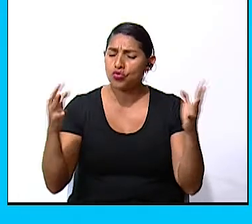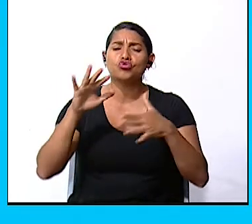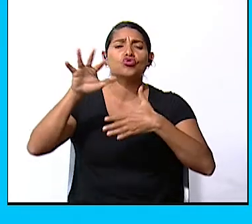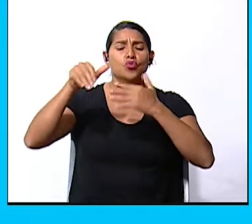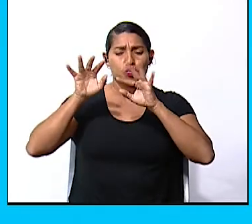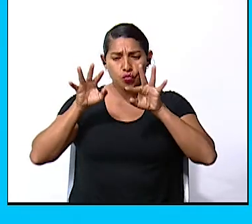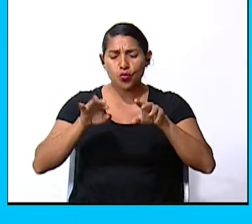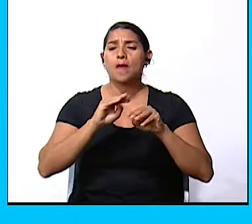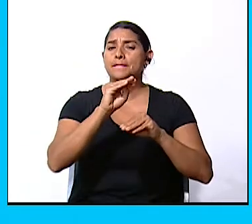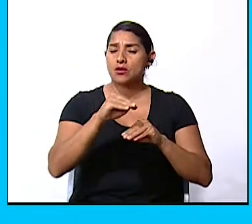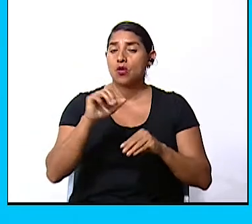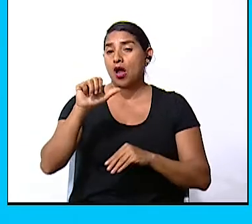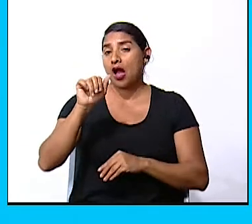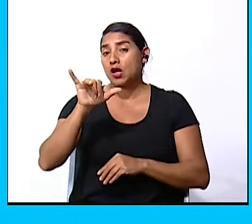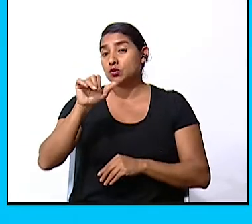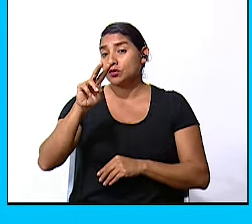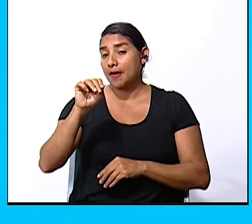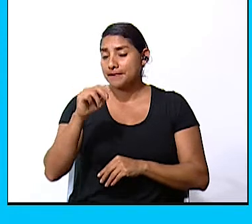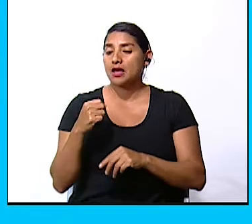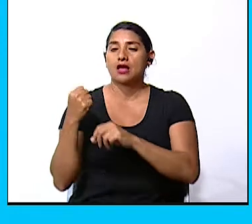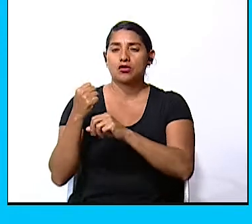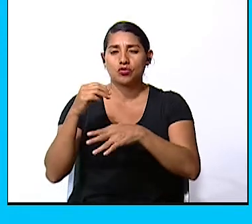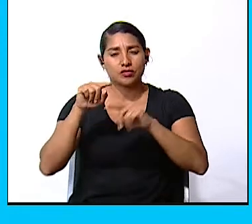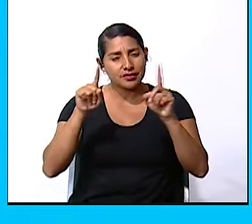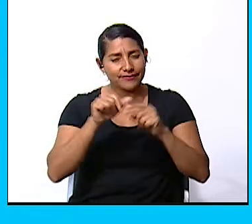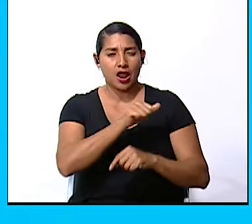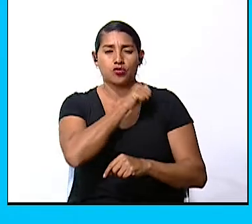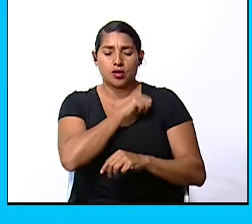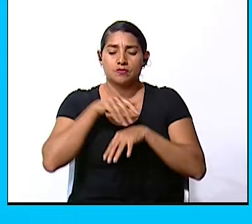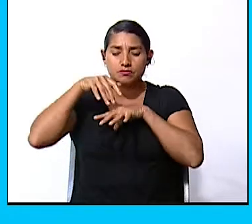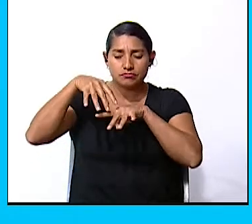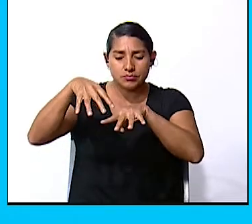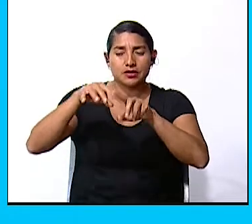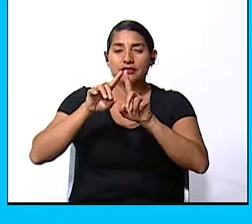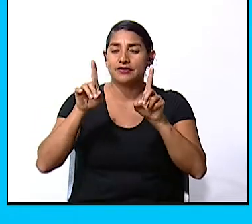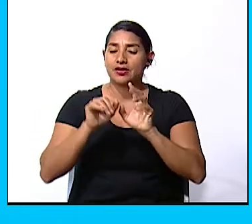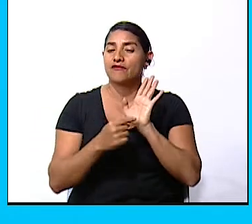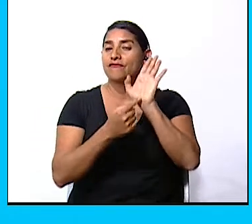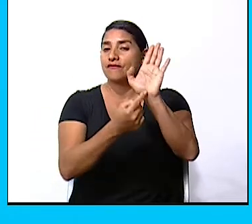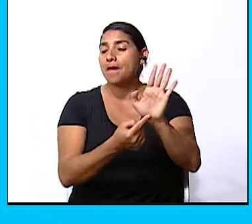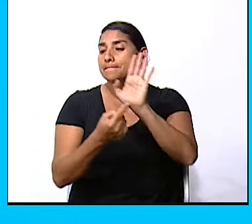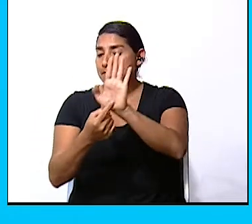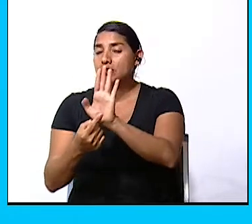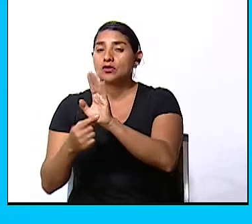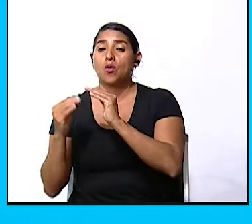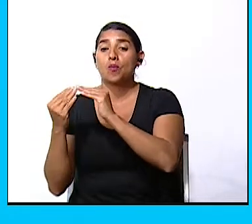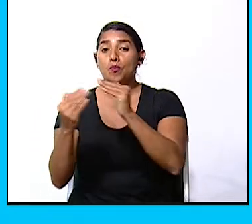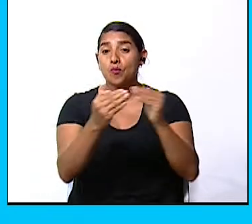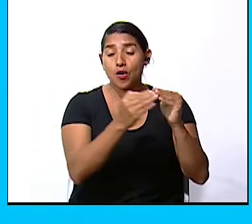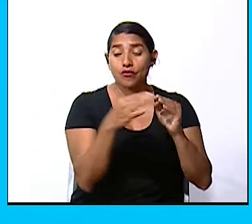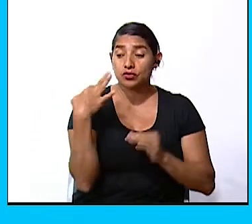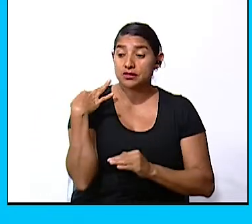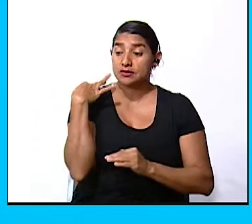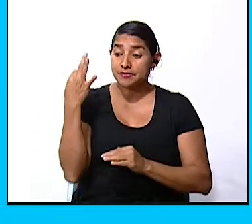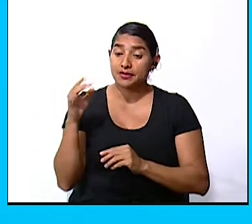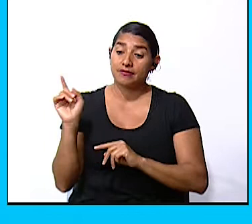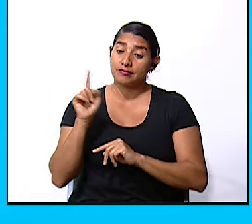presente miembros del ayuntamiento, autoridades civiles, militares y los representantes de los pueblos